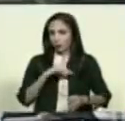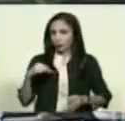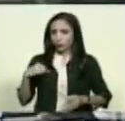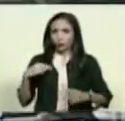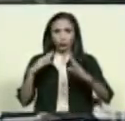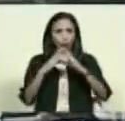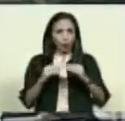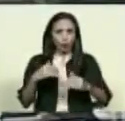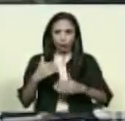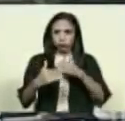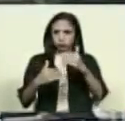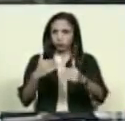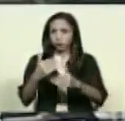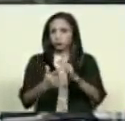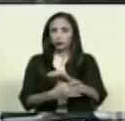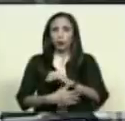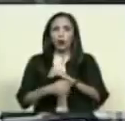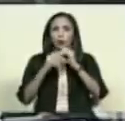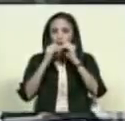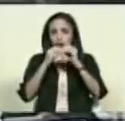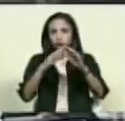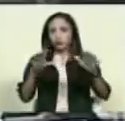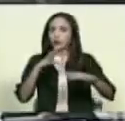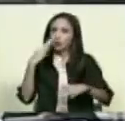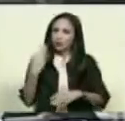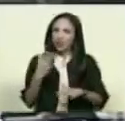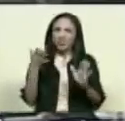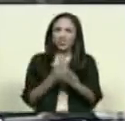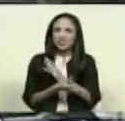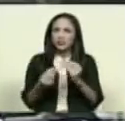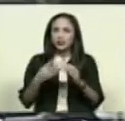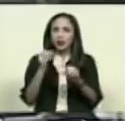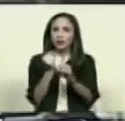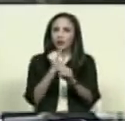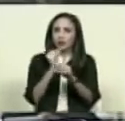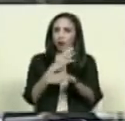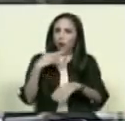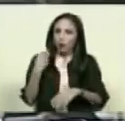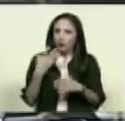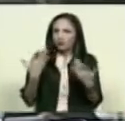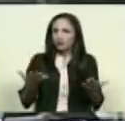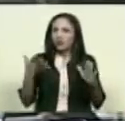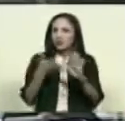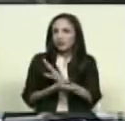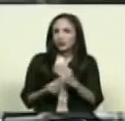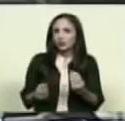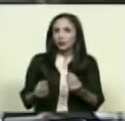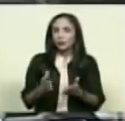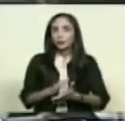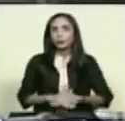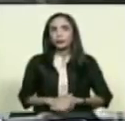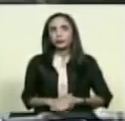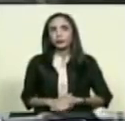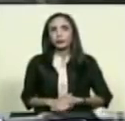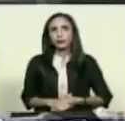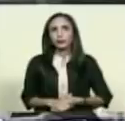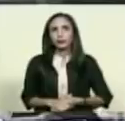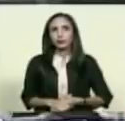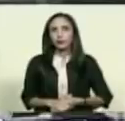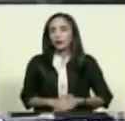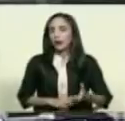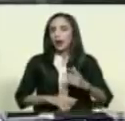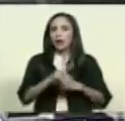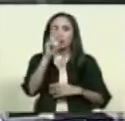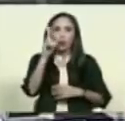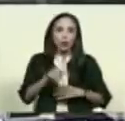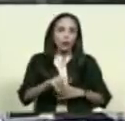sectores de las redes sociales con la verdad del Plan Chamba Juvenil, porque de Venezuela se dice y se despotrica todos los